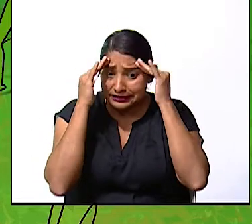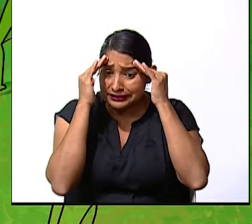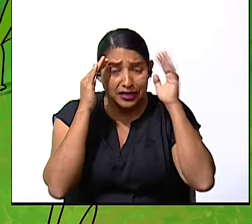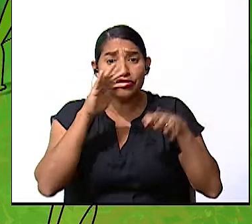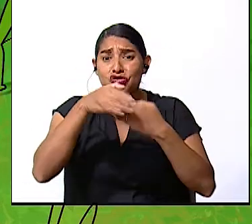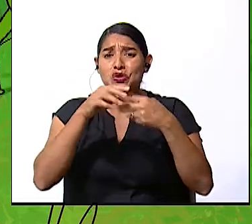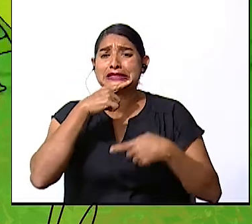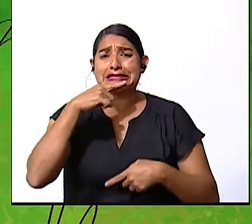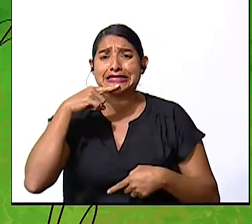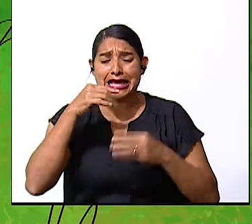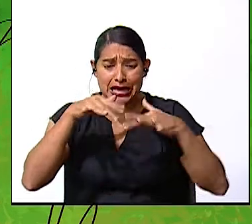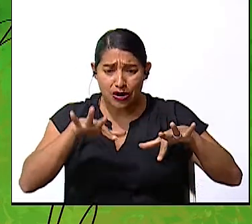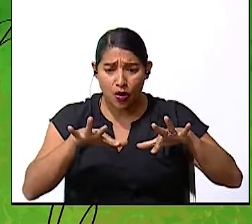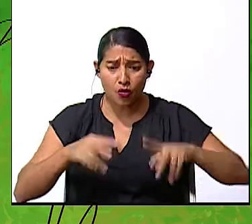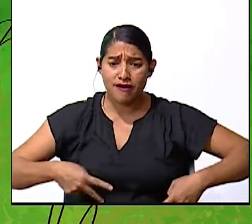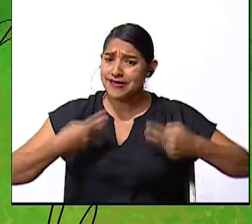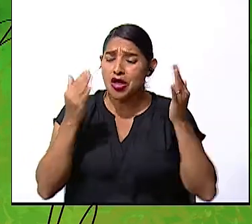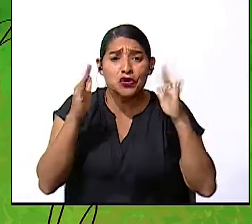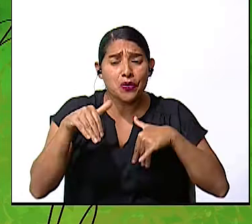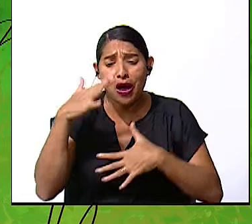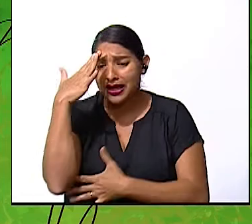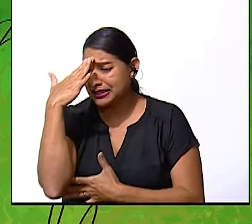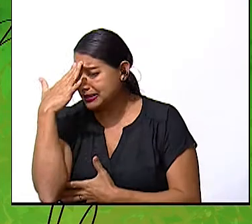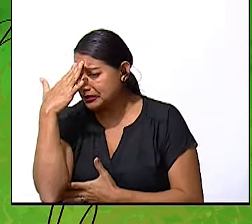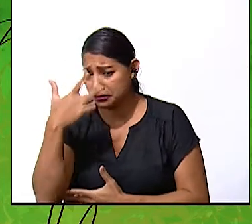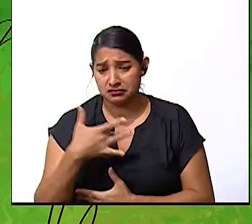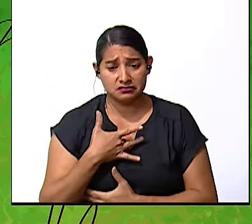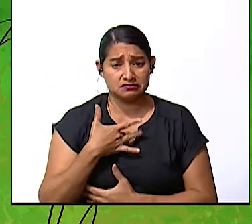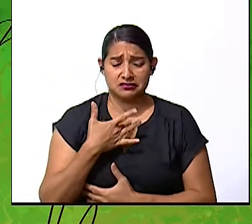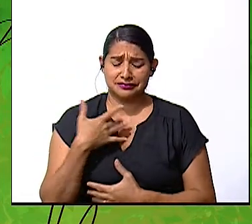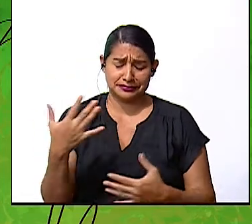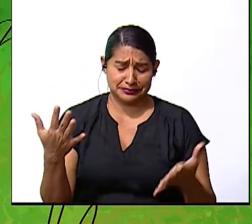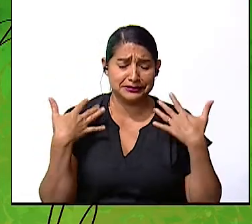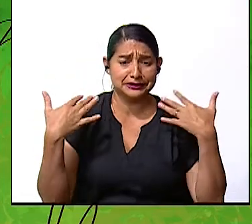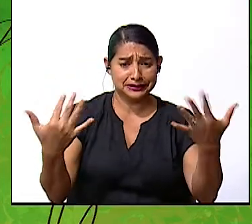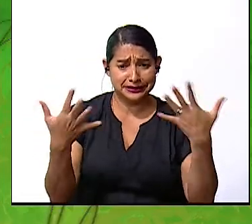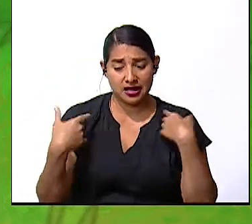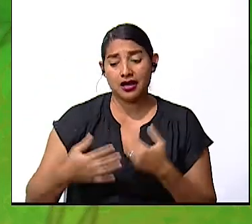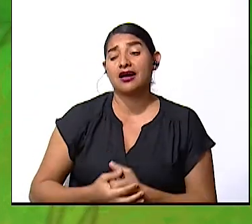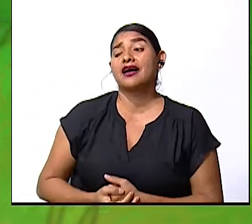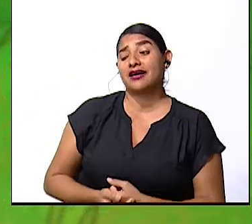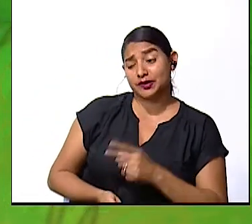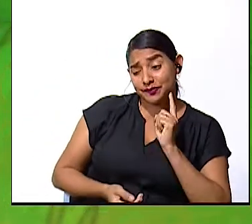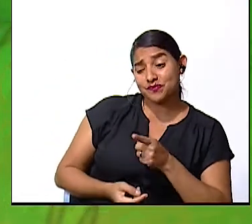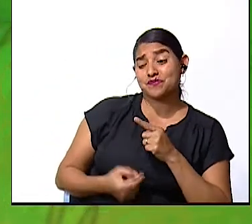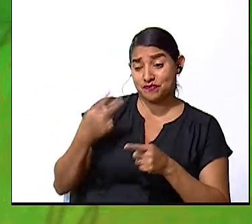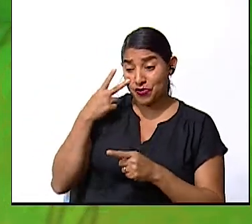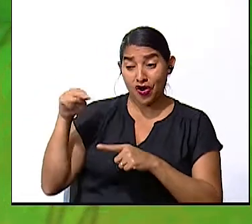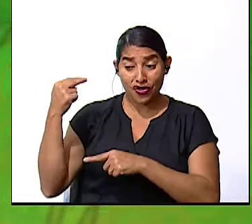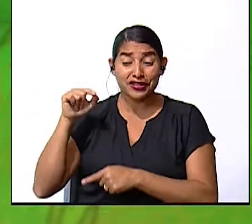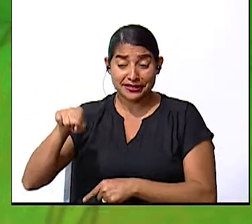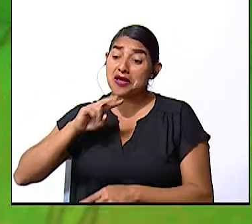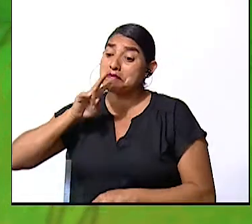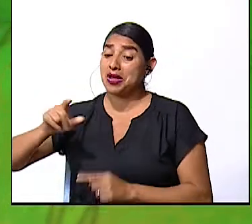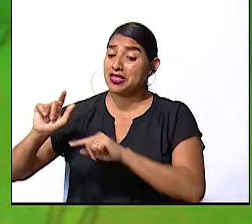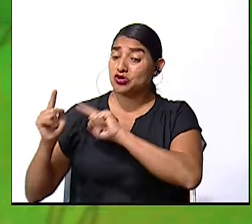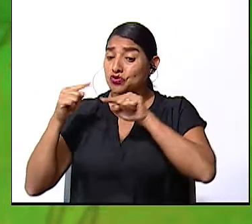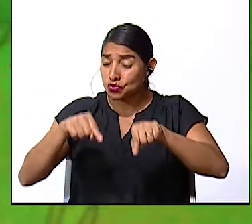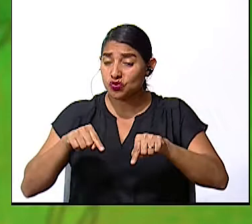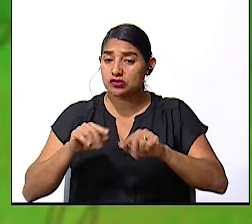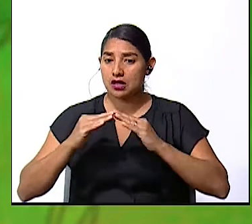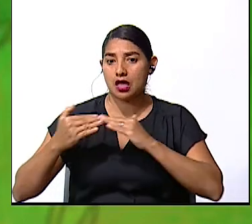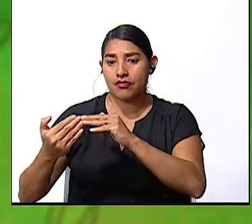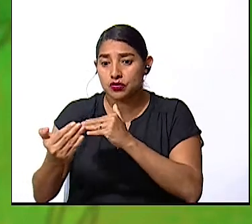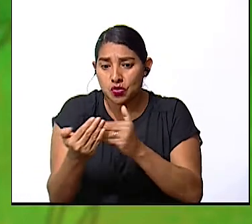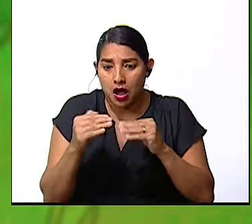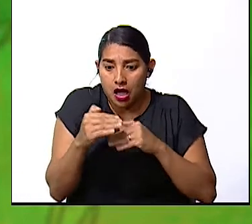Todo está seco, sin vida, y se siente mucho calor. Lo que no te gustó ver en la televisión también está ocurriendo en tu